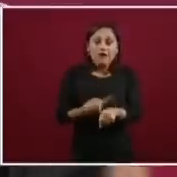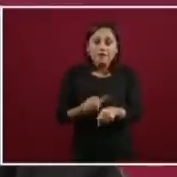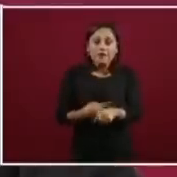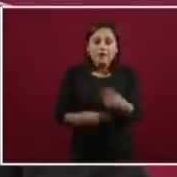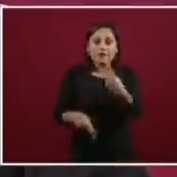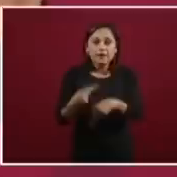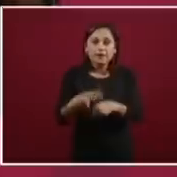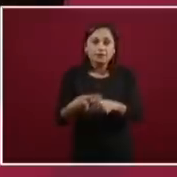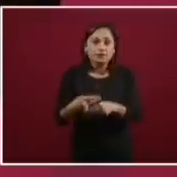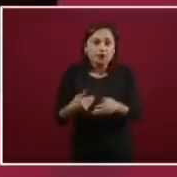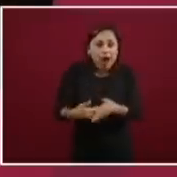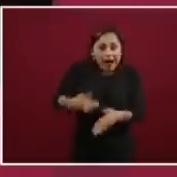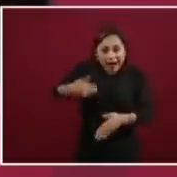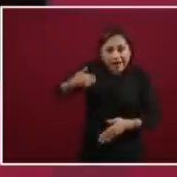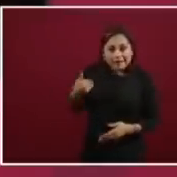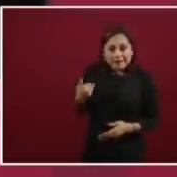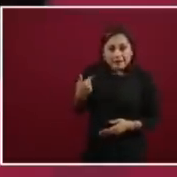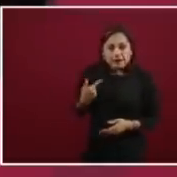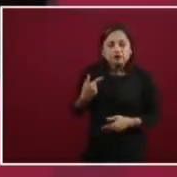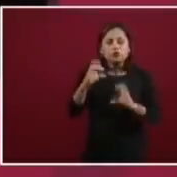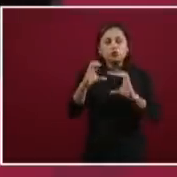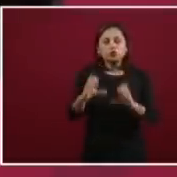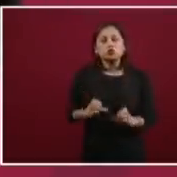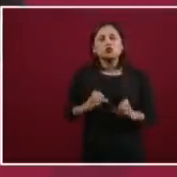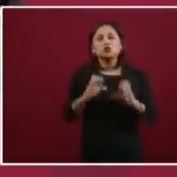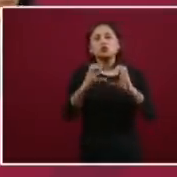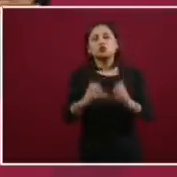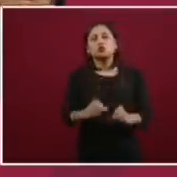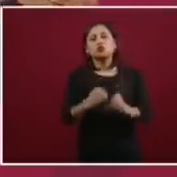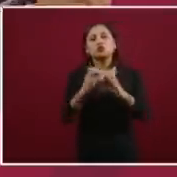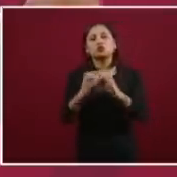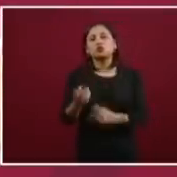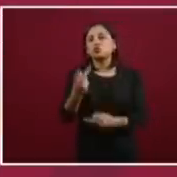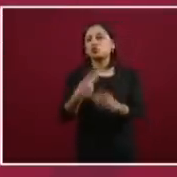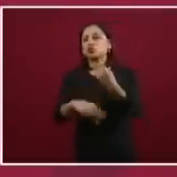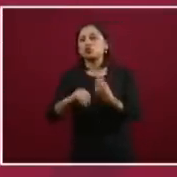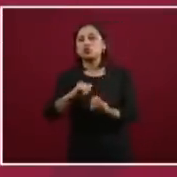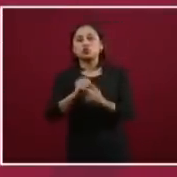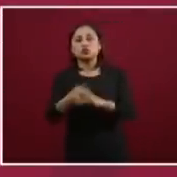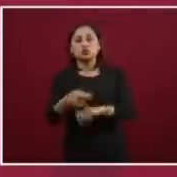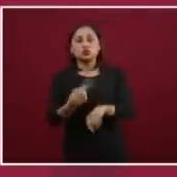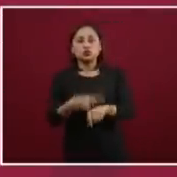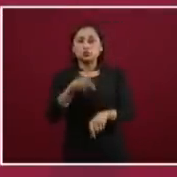cuesta menos éste es más eficaz